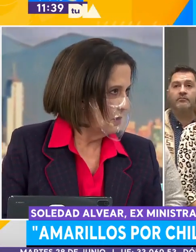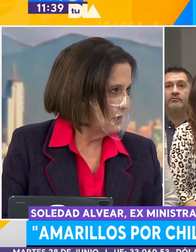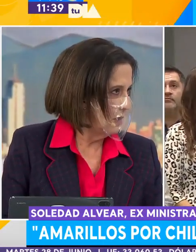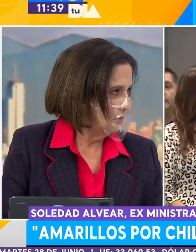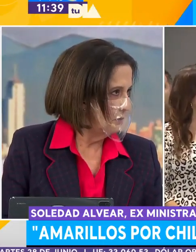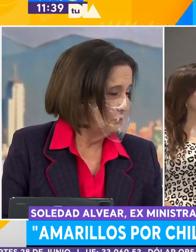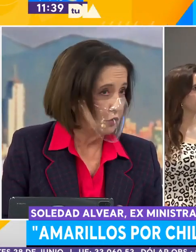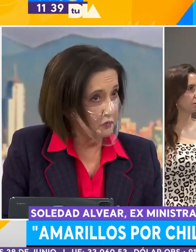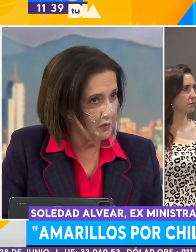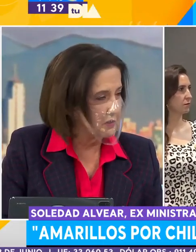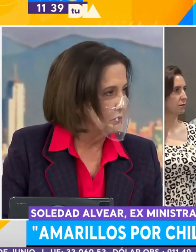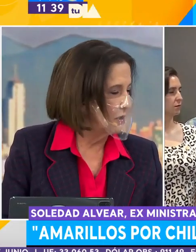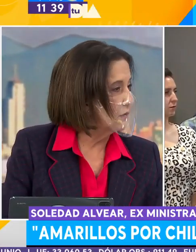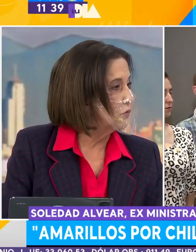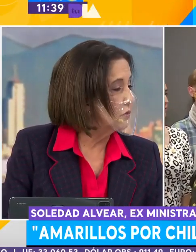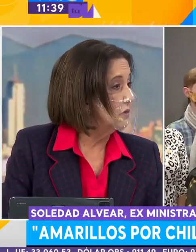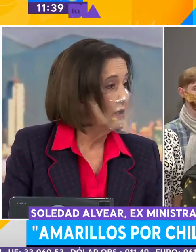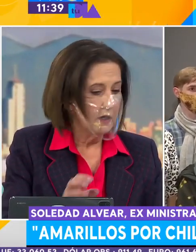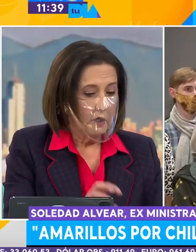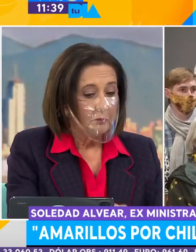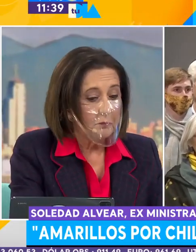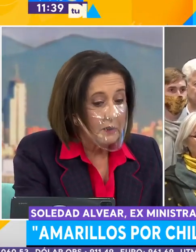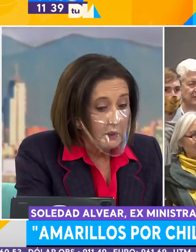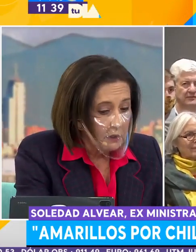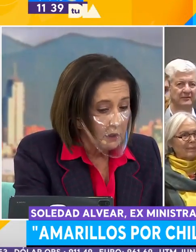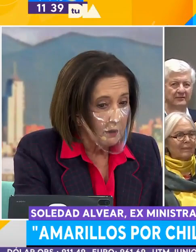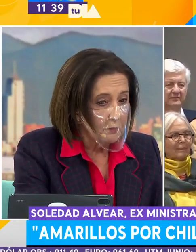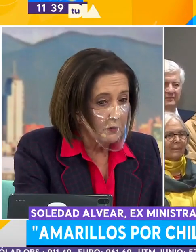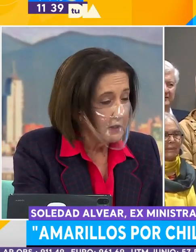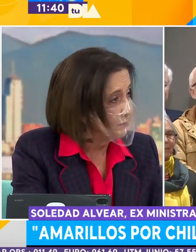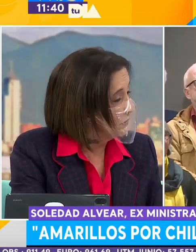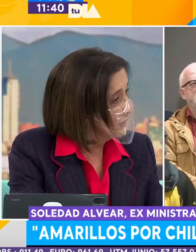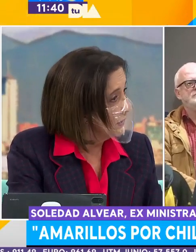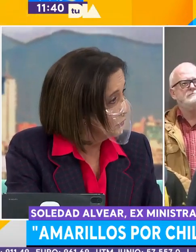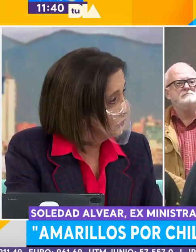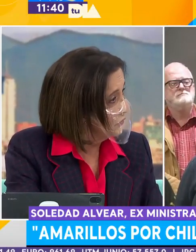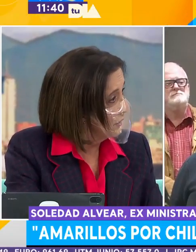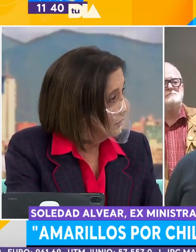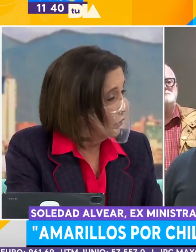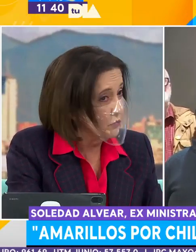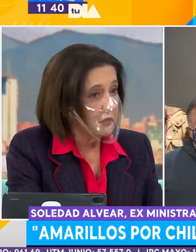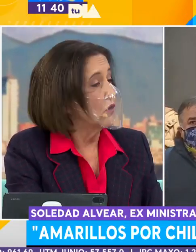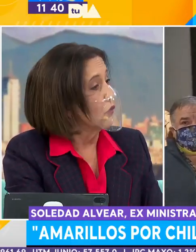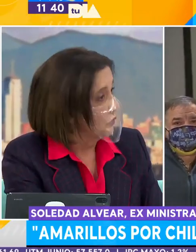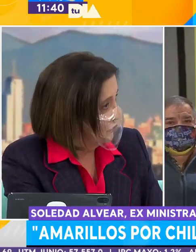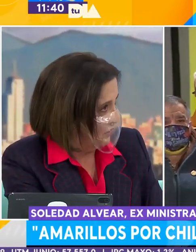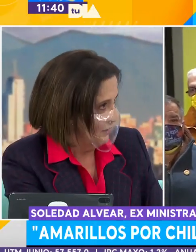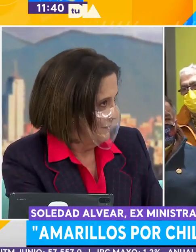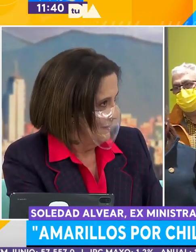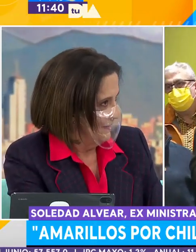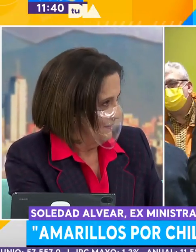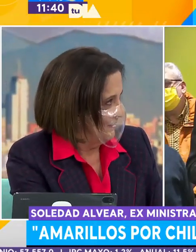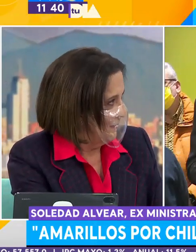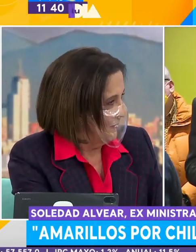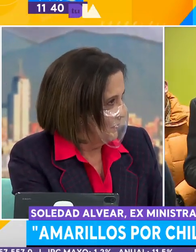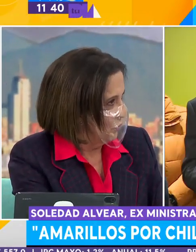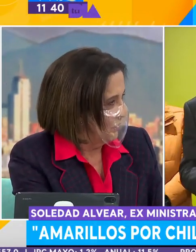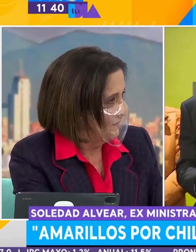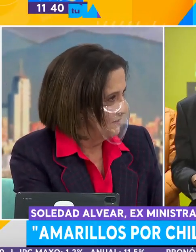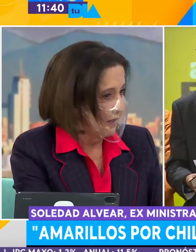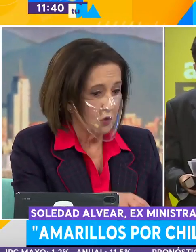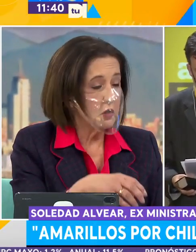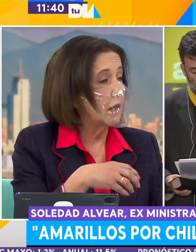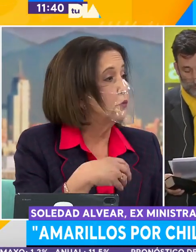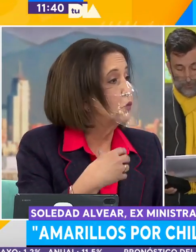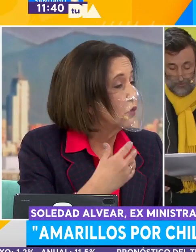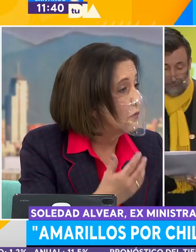pueblos originarios, 12 discuten algunos, y podríamos tener entonces 11 o 12 sistemas de